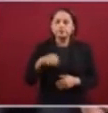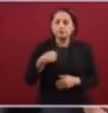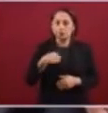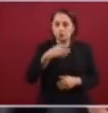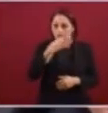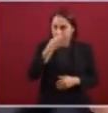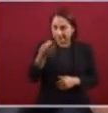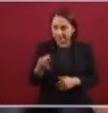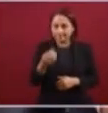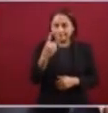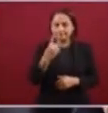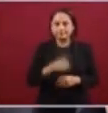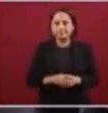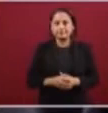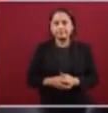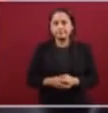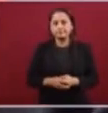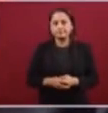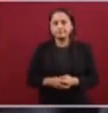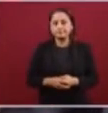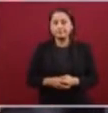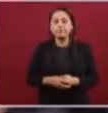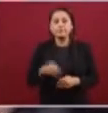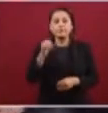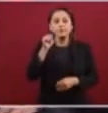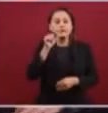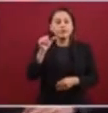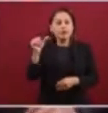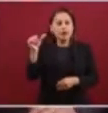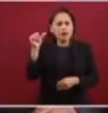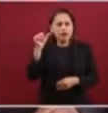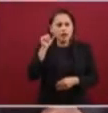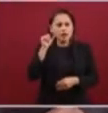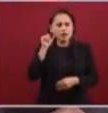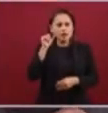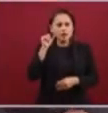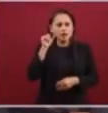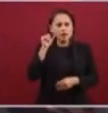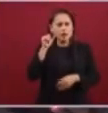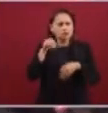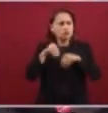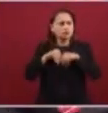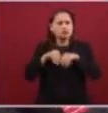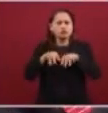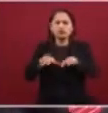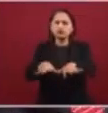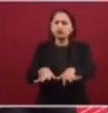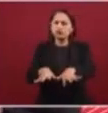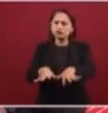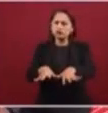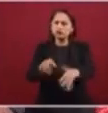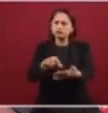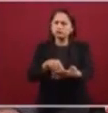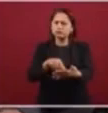ayer se difundió el hecho de que se había